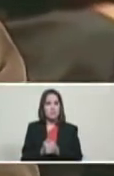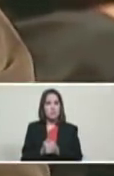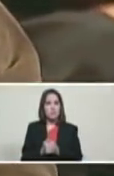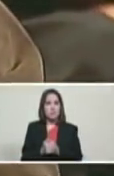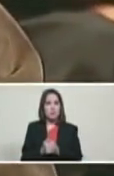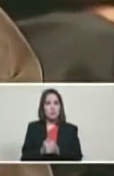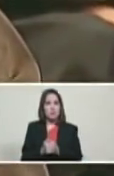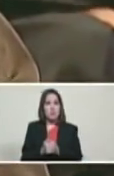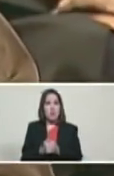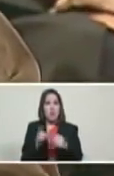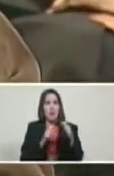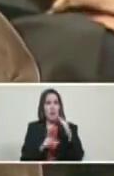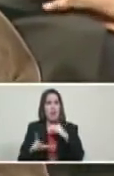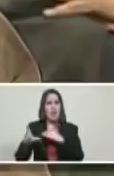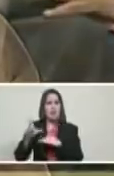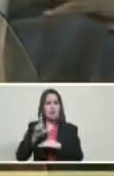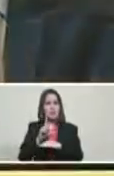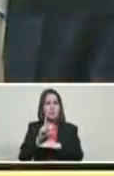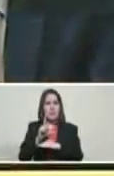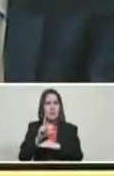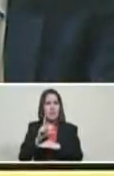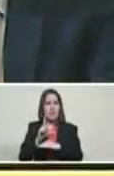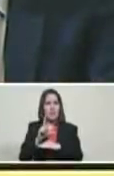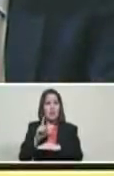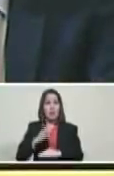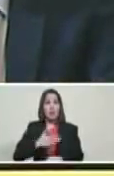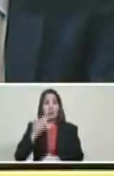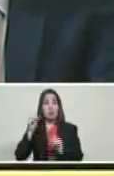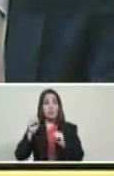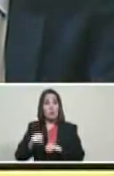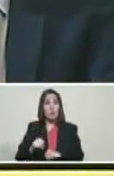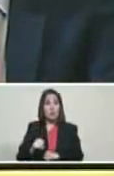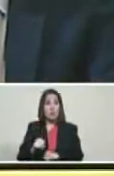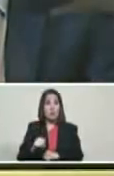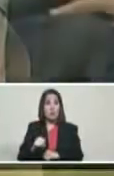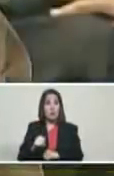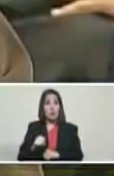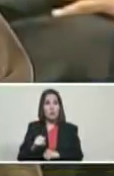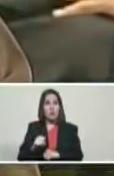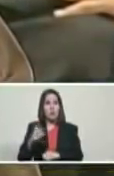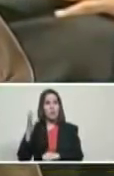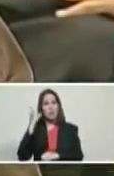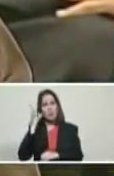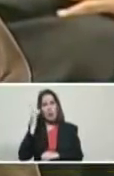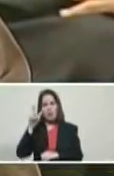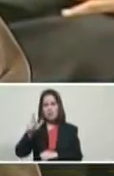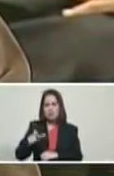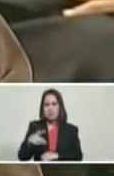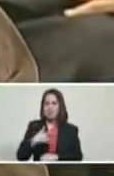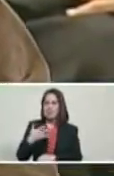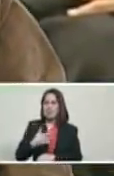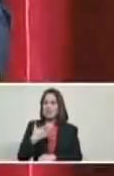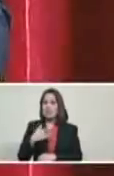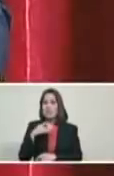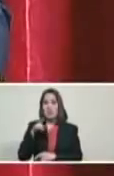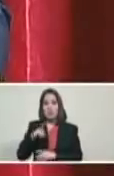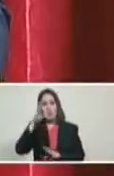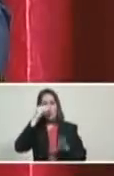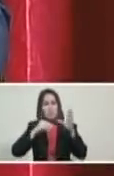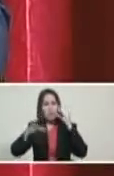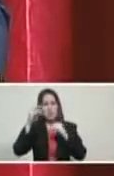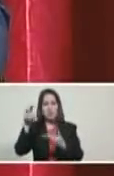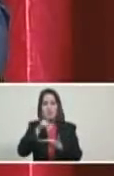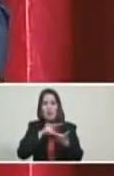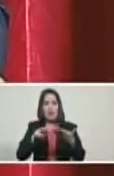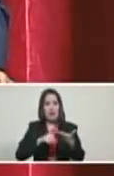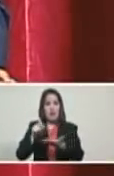y la licenciada en... Yo sí puedo, licenciada... Daniela Ranindí. ¿Qué sentiste tú cuando aprendiste a leer, a